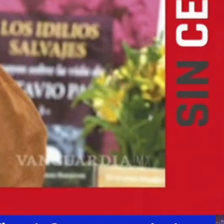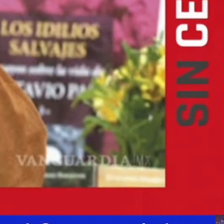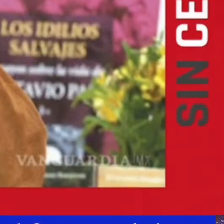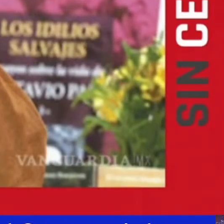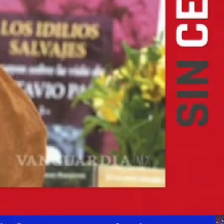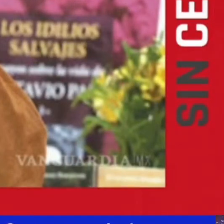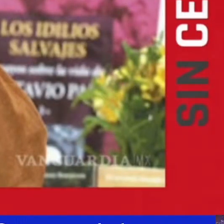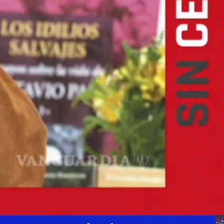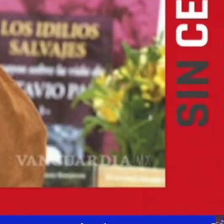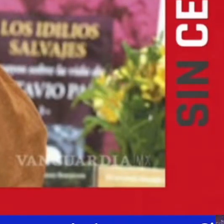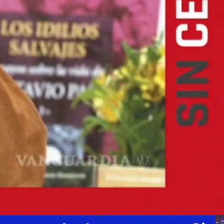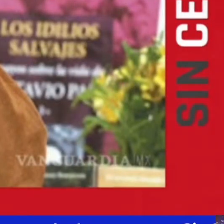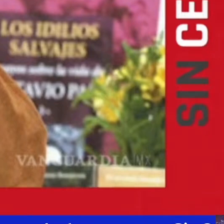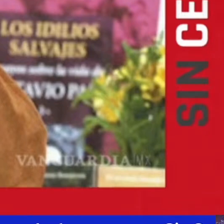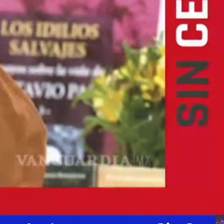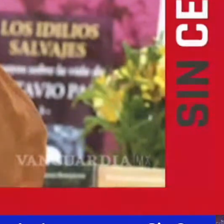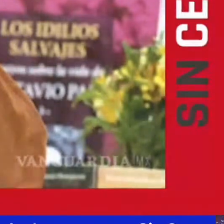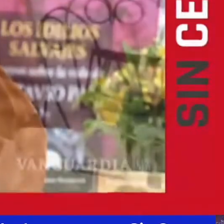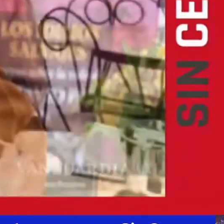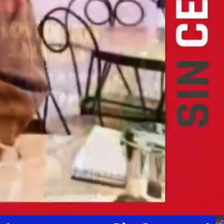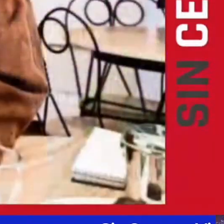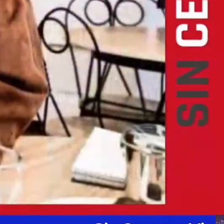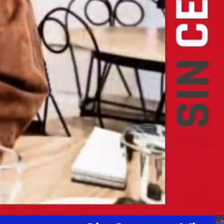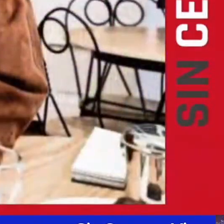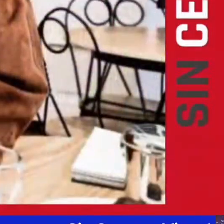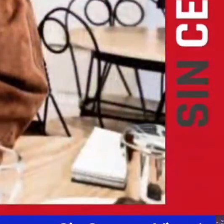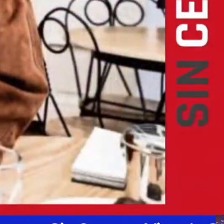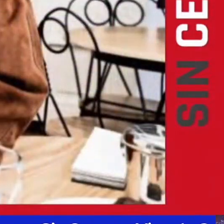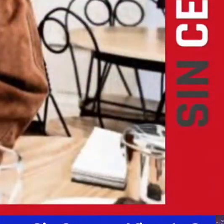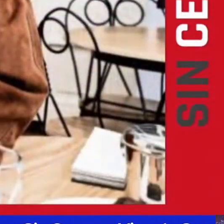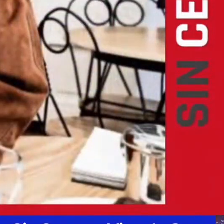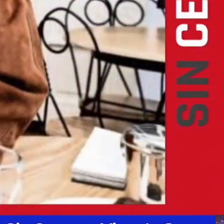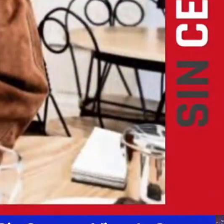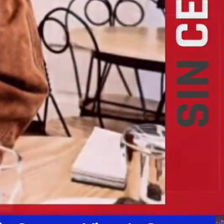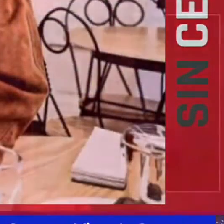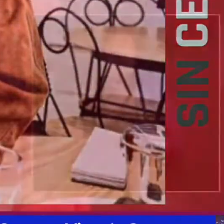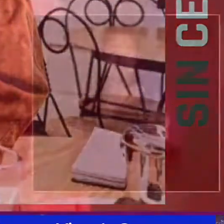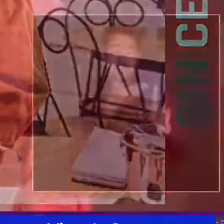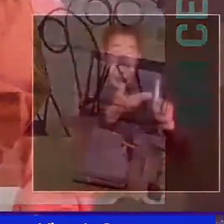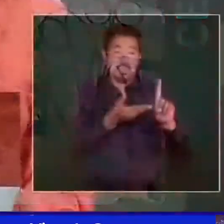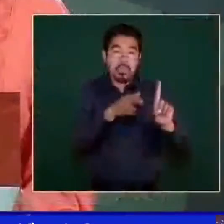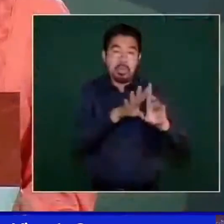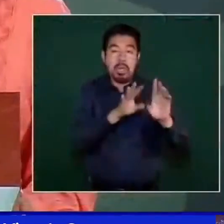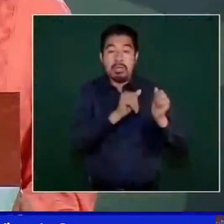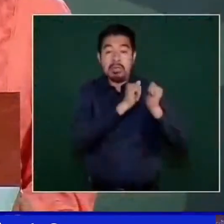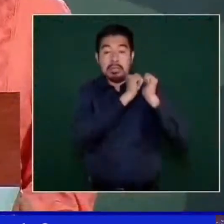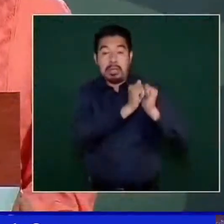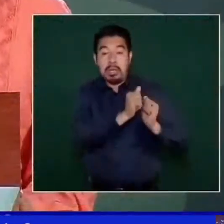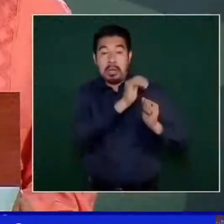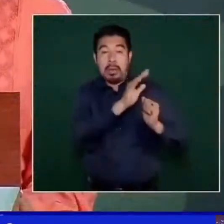que ese tema tiene que resolverlo la autoridad competente y, en efecto, no es